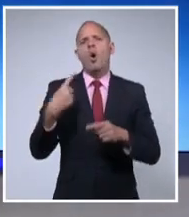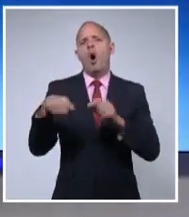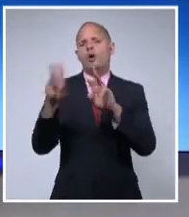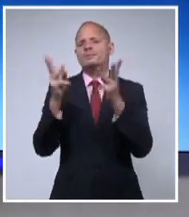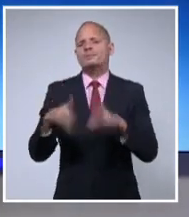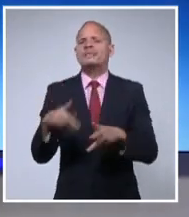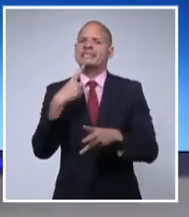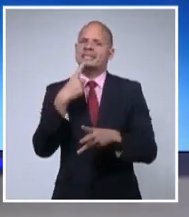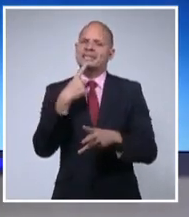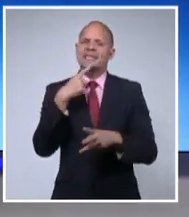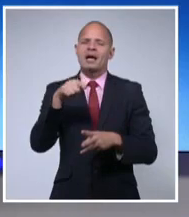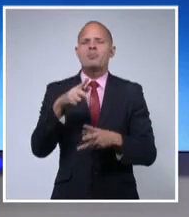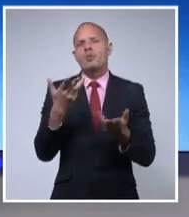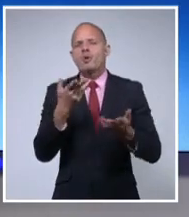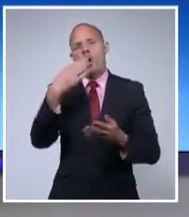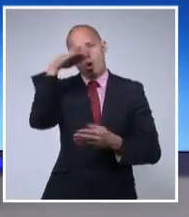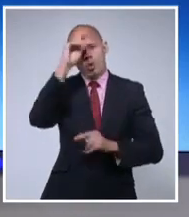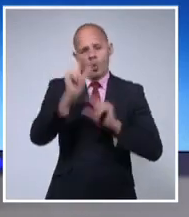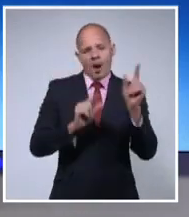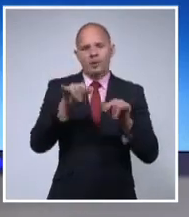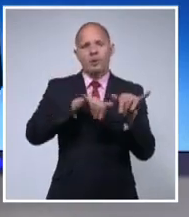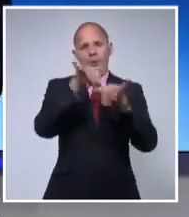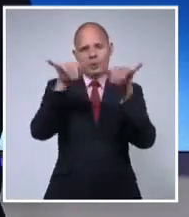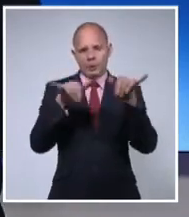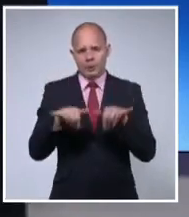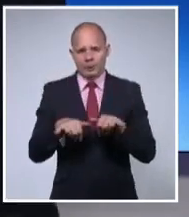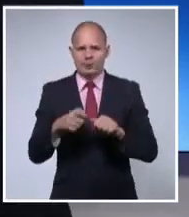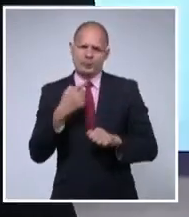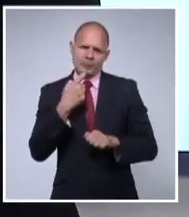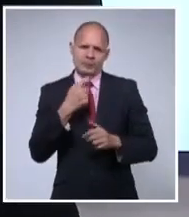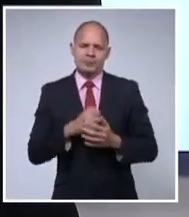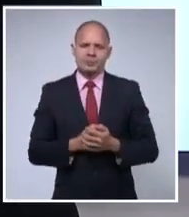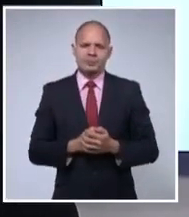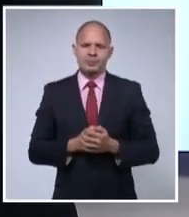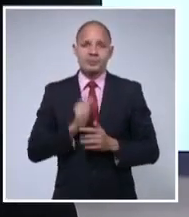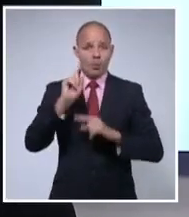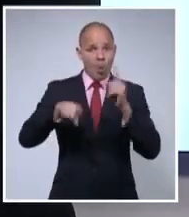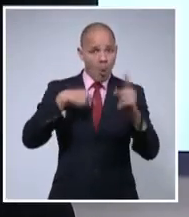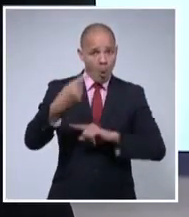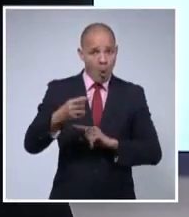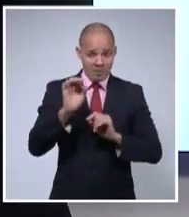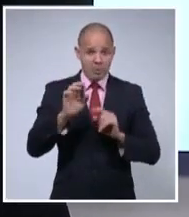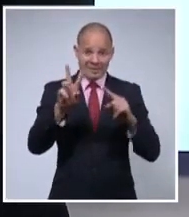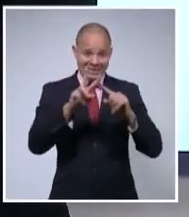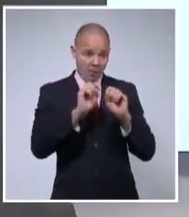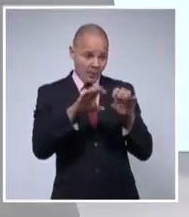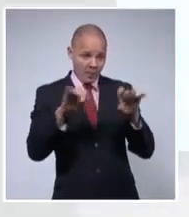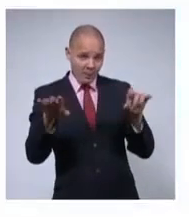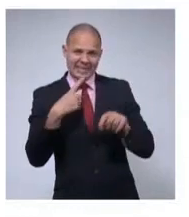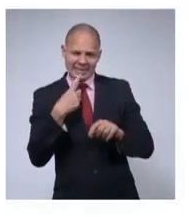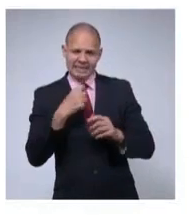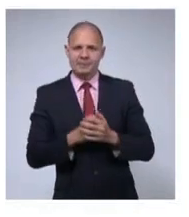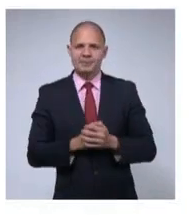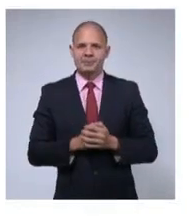Cuba, se hizo eco al día siguiente. Por cierto, miren, vamos a ver. Cambió a la presunta